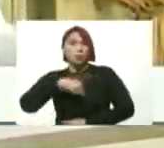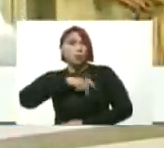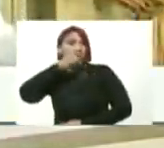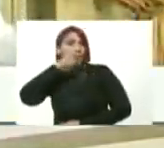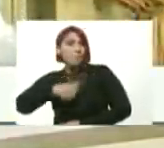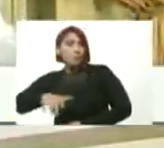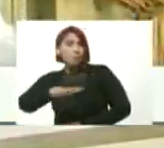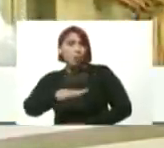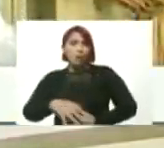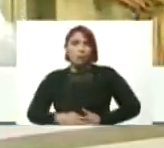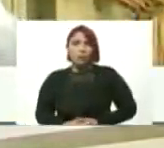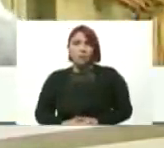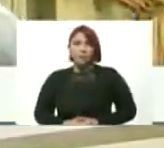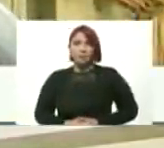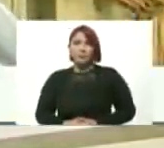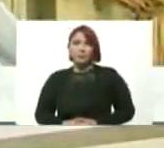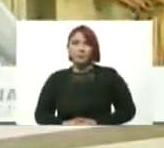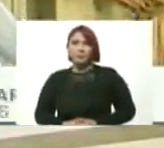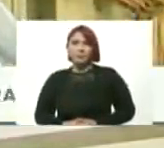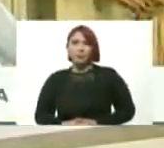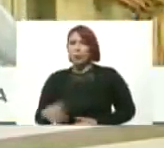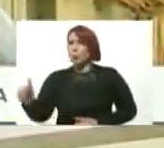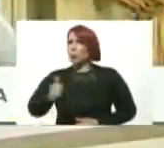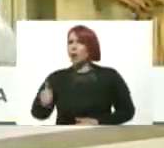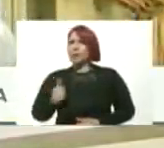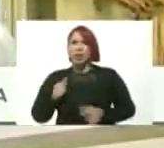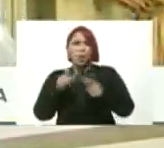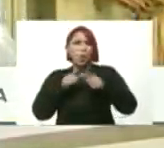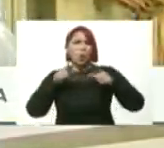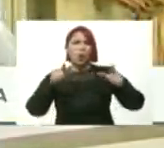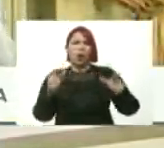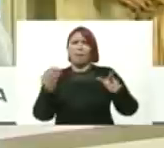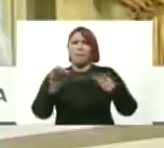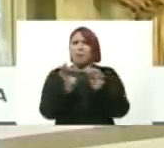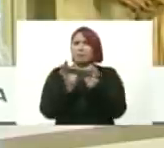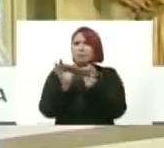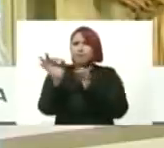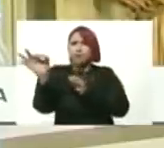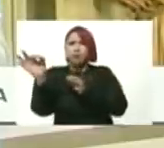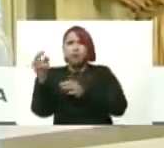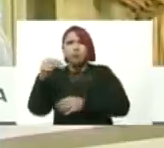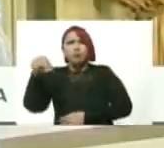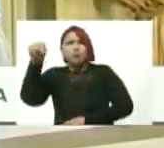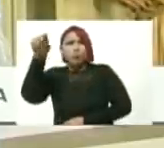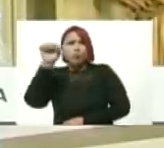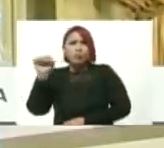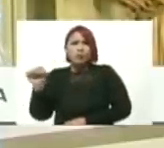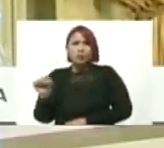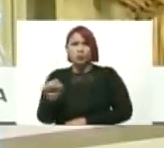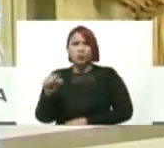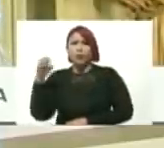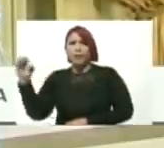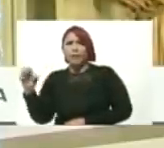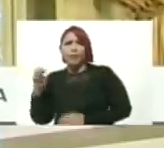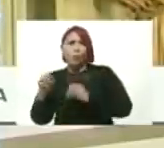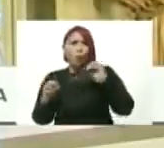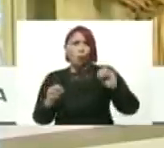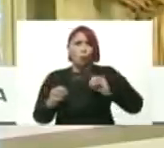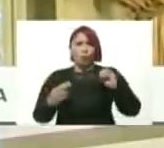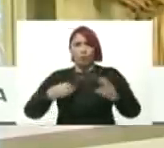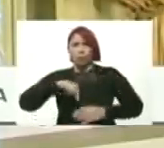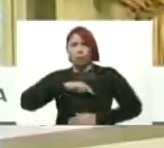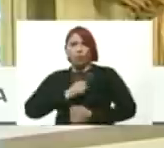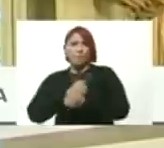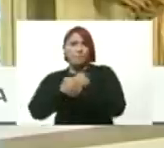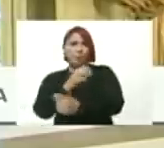en los rincones más apartados de norte a sur de este oeste de nuestra